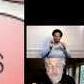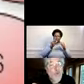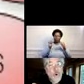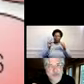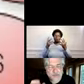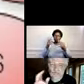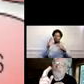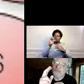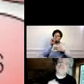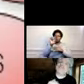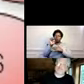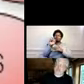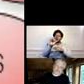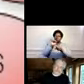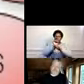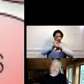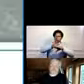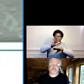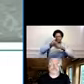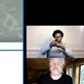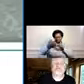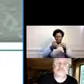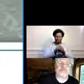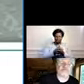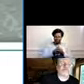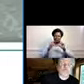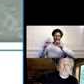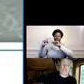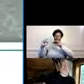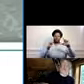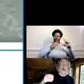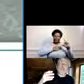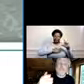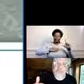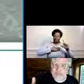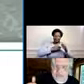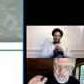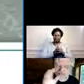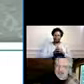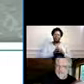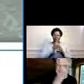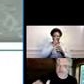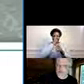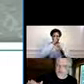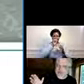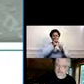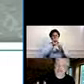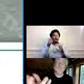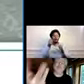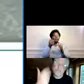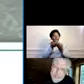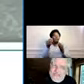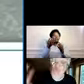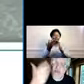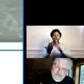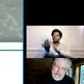comunicarse conmigo. Y esto es algo en lo cual estamos trabajando. Próxima página, por favor. Próxima Algo más.